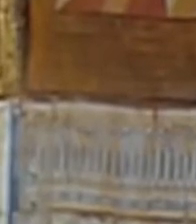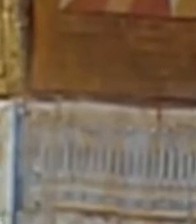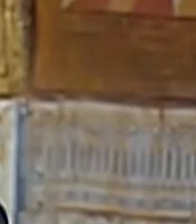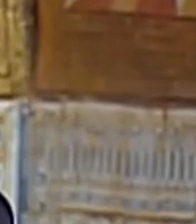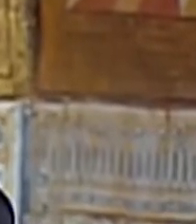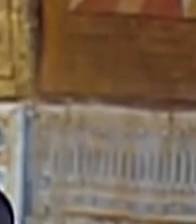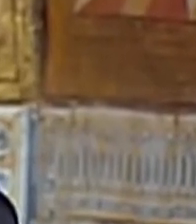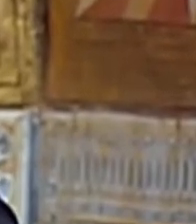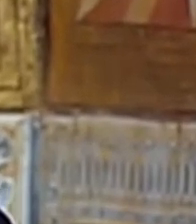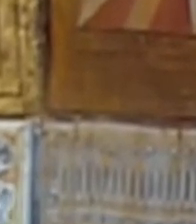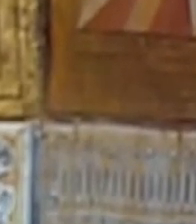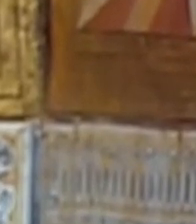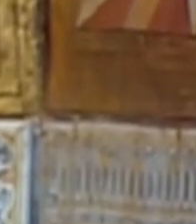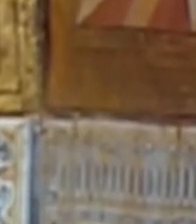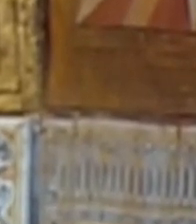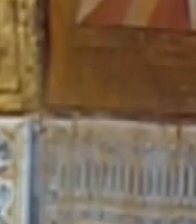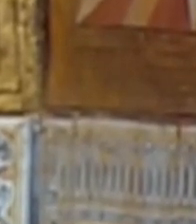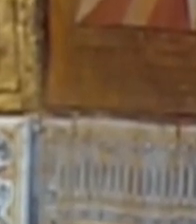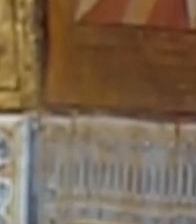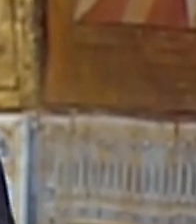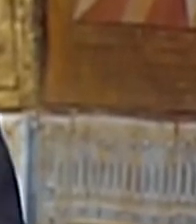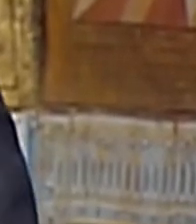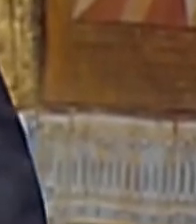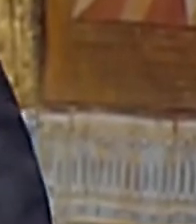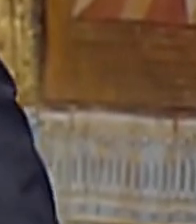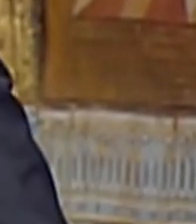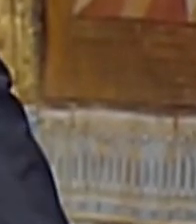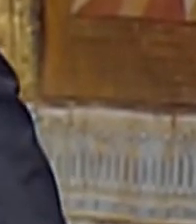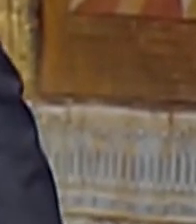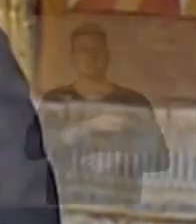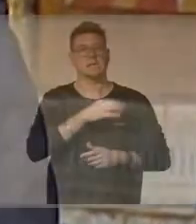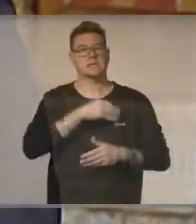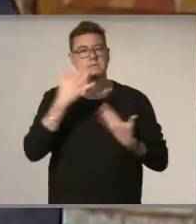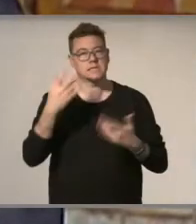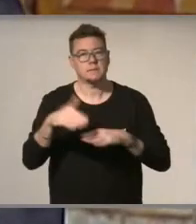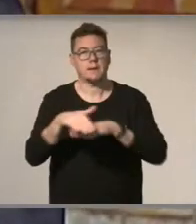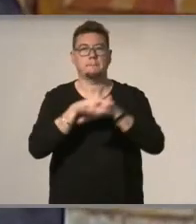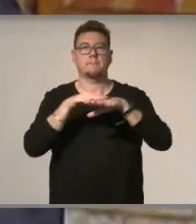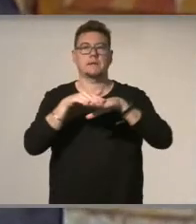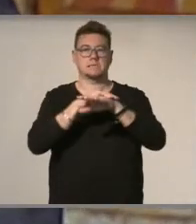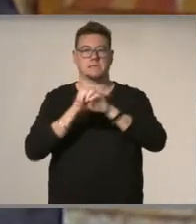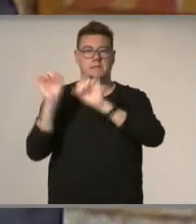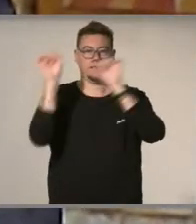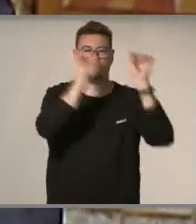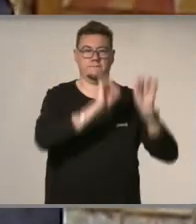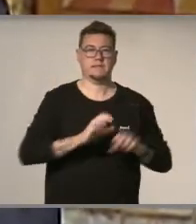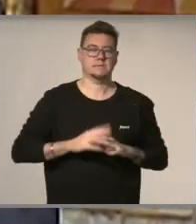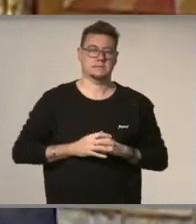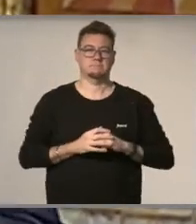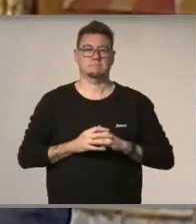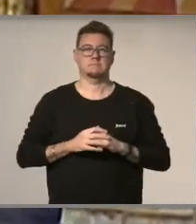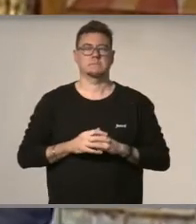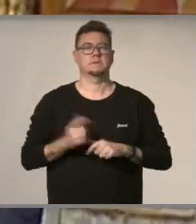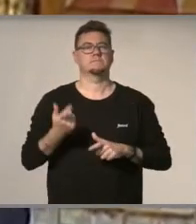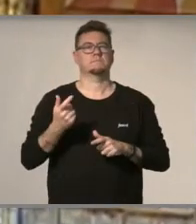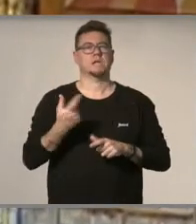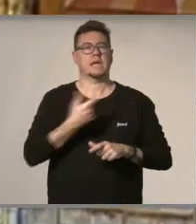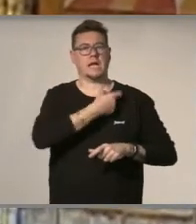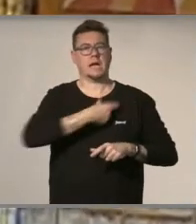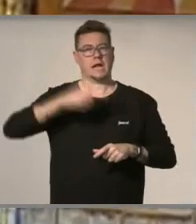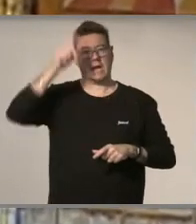Molt honorable president de la Generalitat, excelentísima ministra de Defensa, excelentísimo teniente general jefe de la